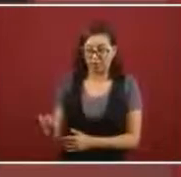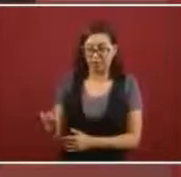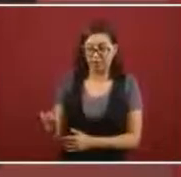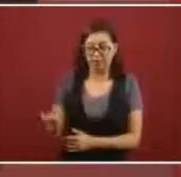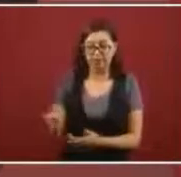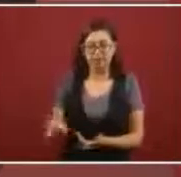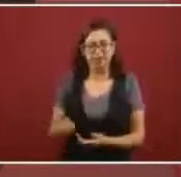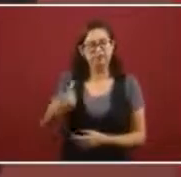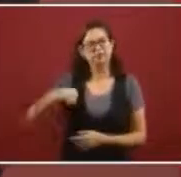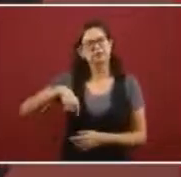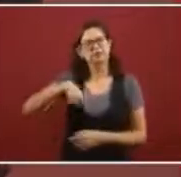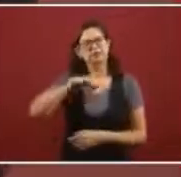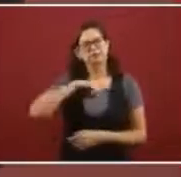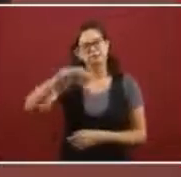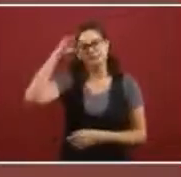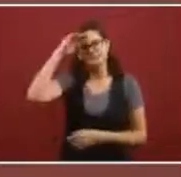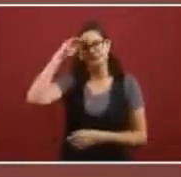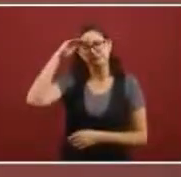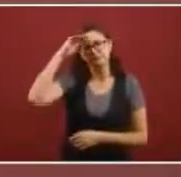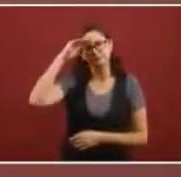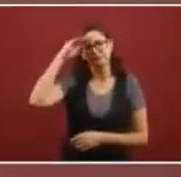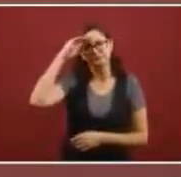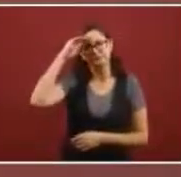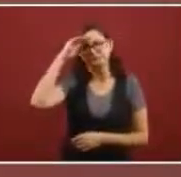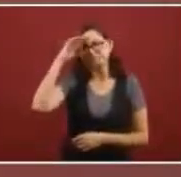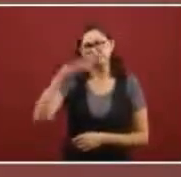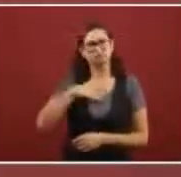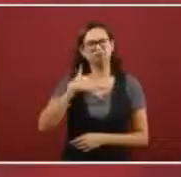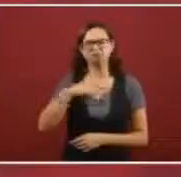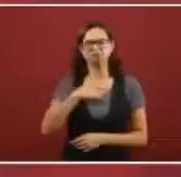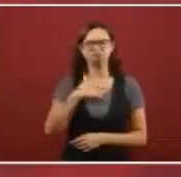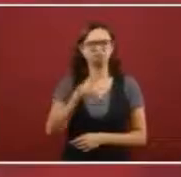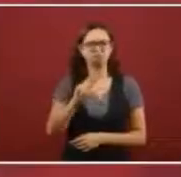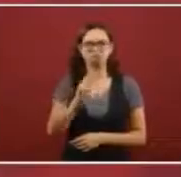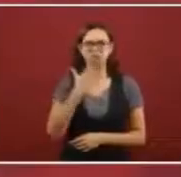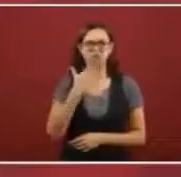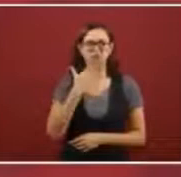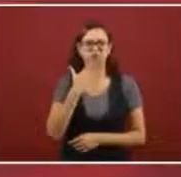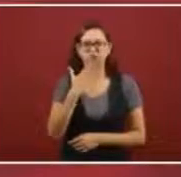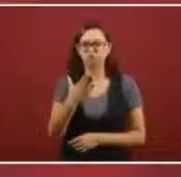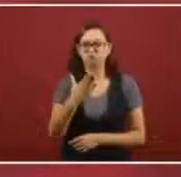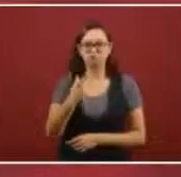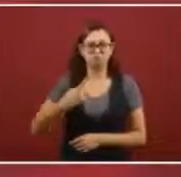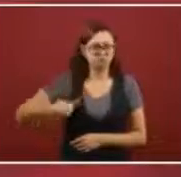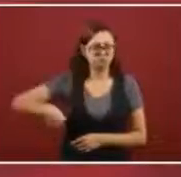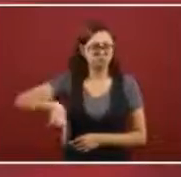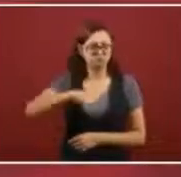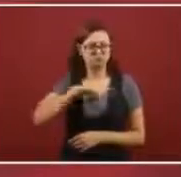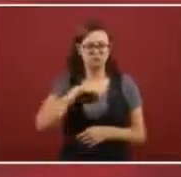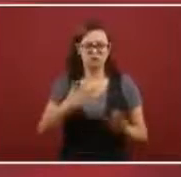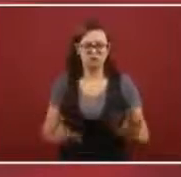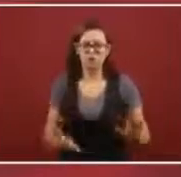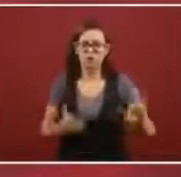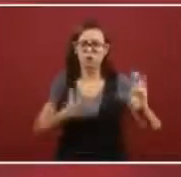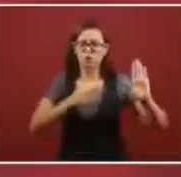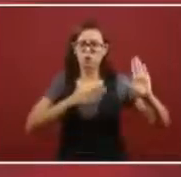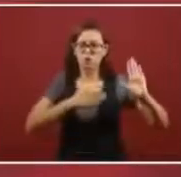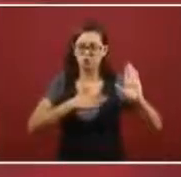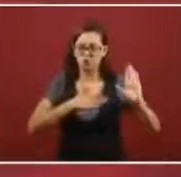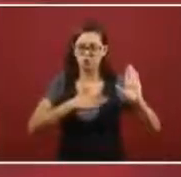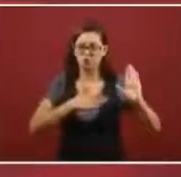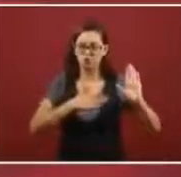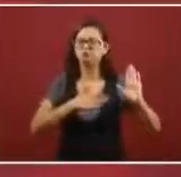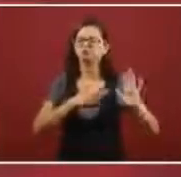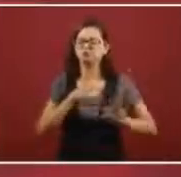lo analizamos y se consideró que no era conveniente porque tenemos el compromiso que vamos a